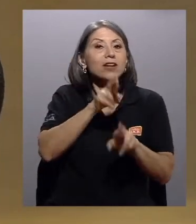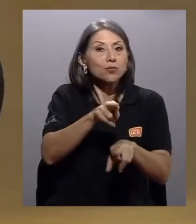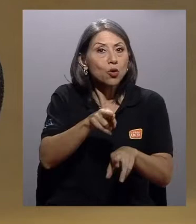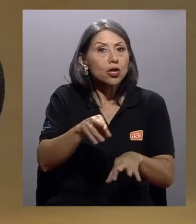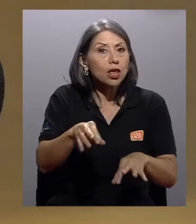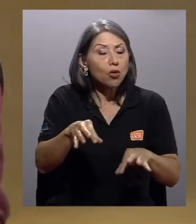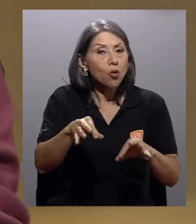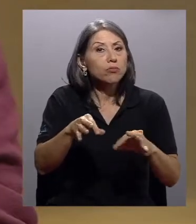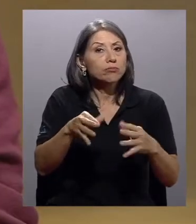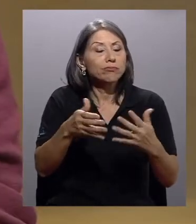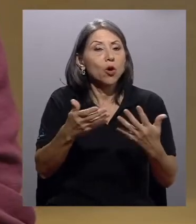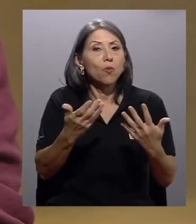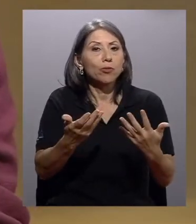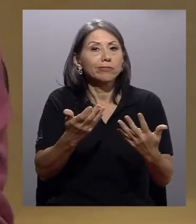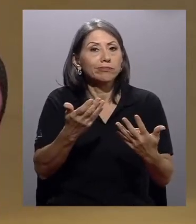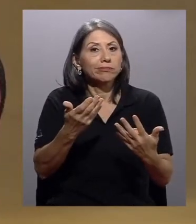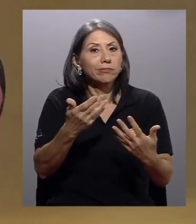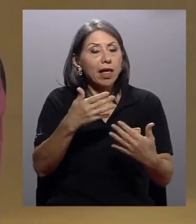han desafiado